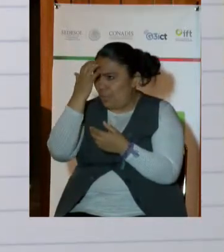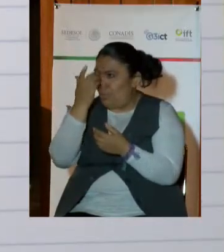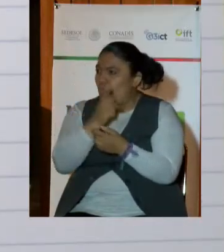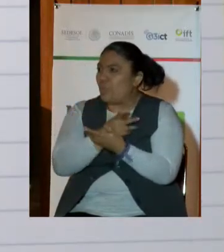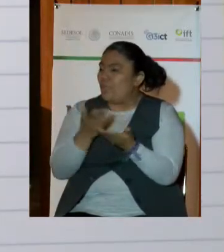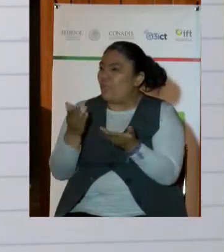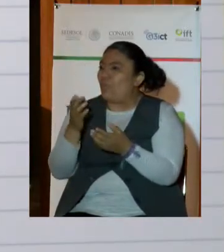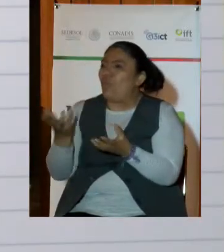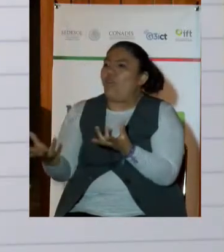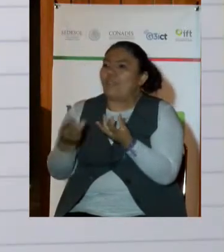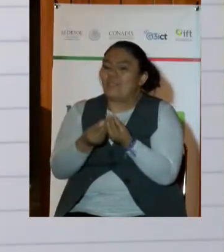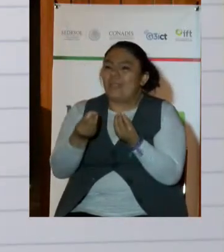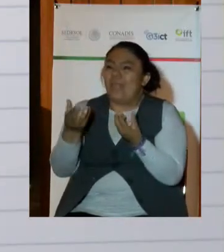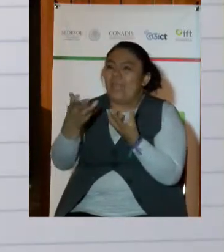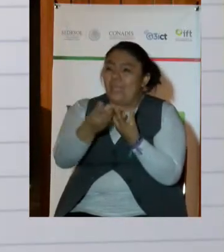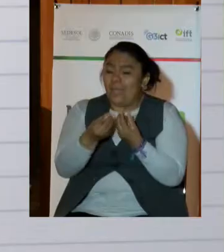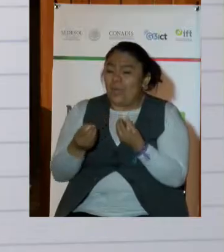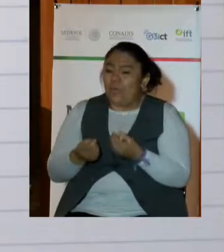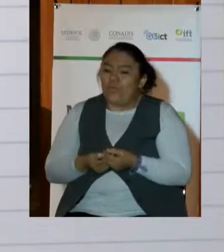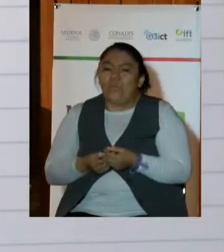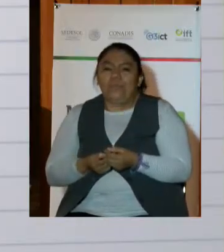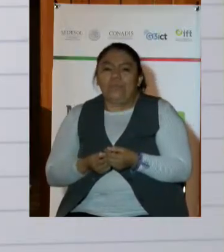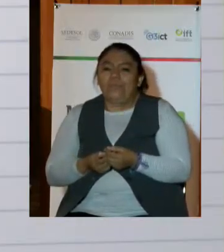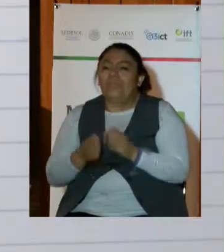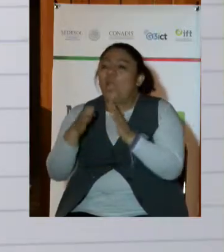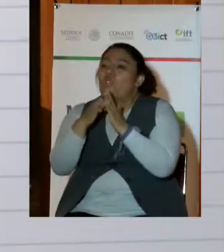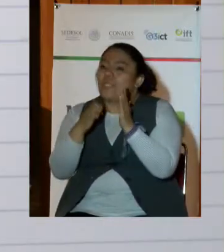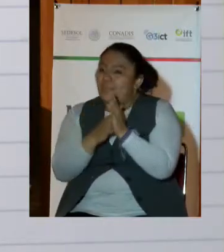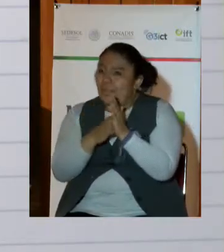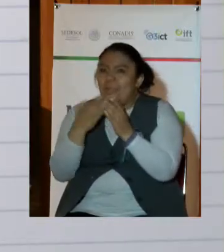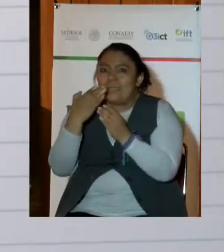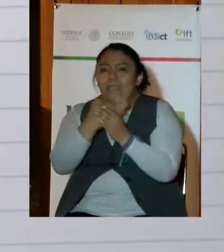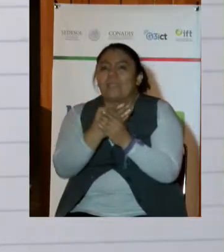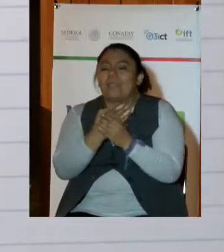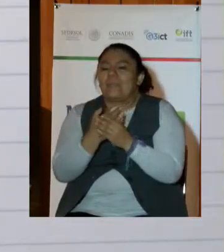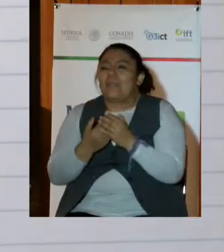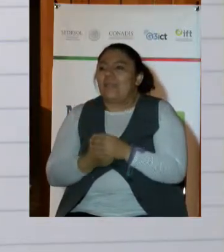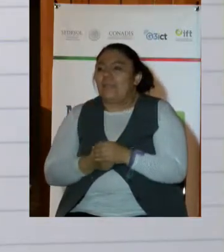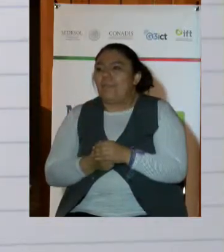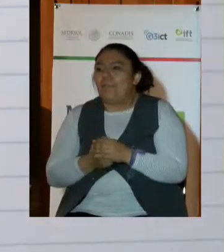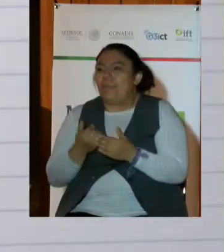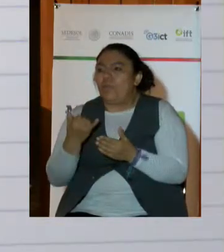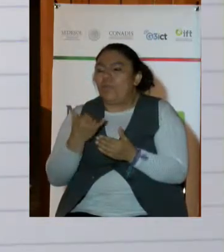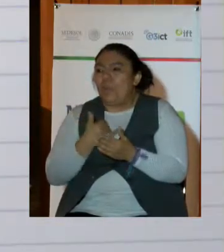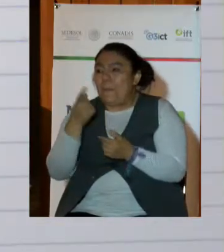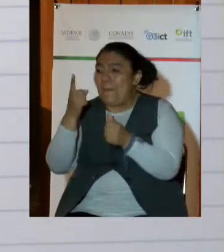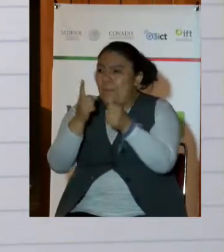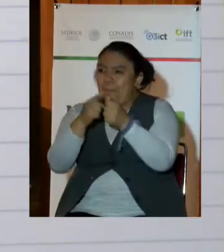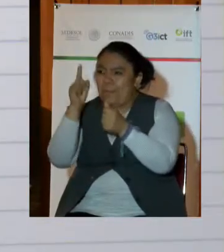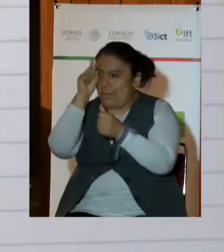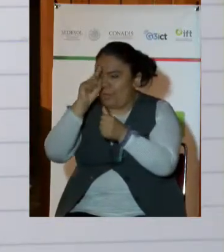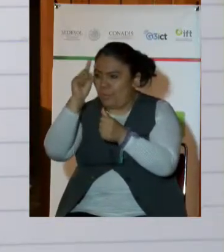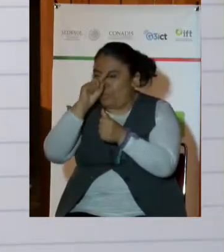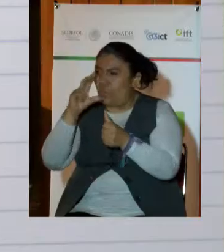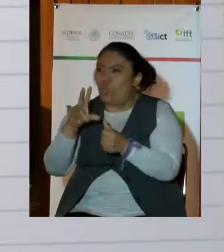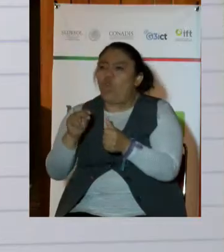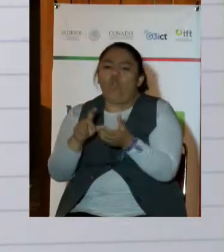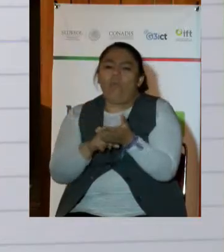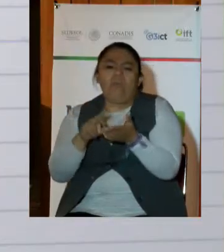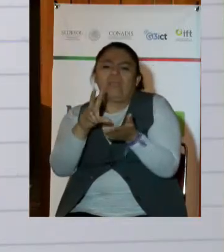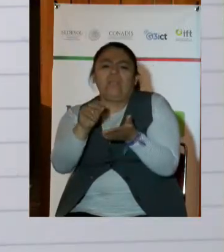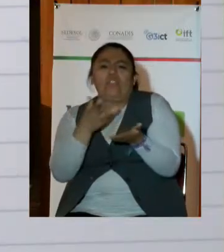hacer un hackatón si las aplicaciones resultantes del mismo no son accesibles, porque tiene que ser para todos, ¿no? Y son los pequeños esfuerzos que tenemos